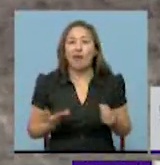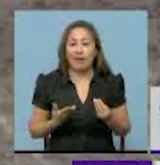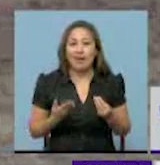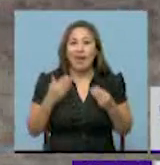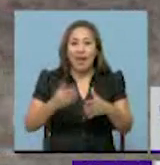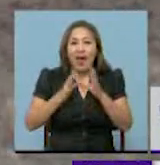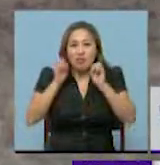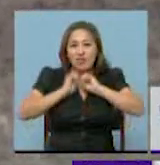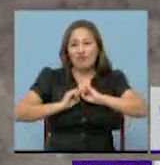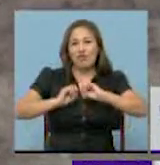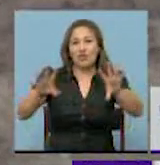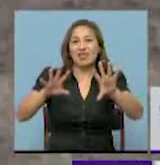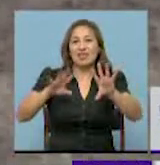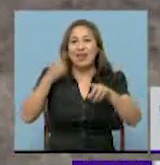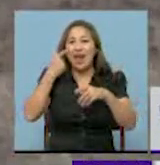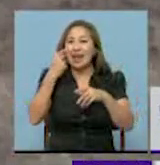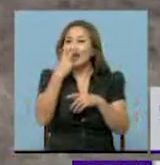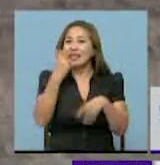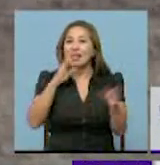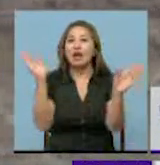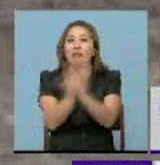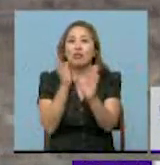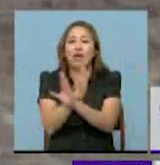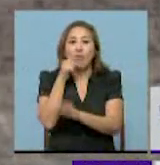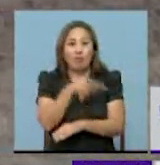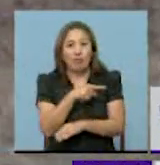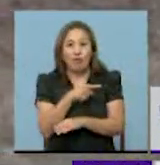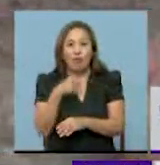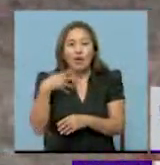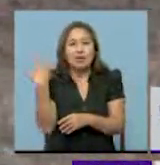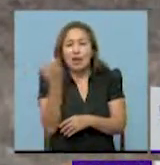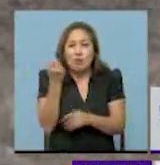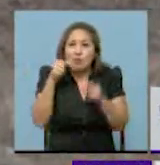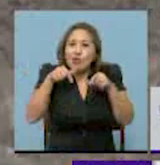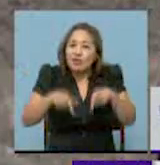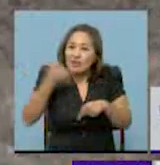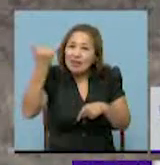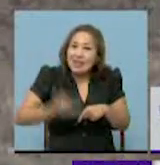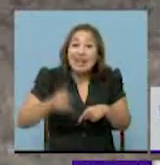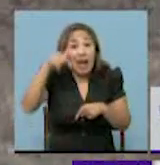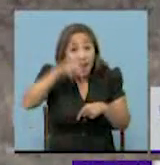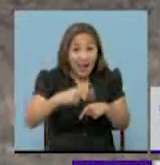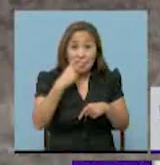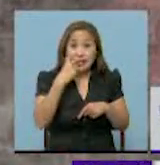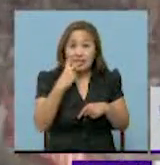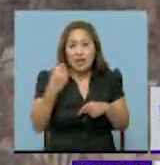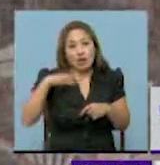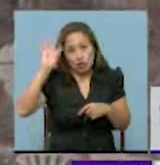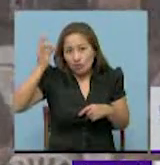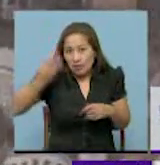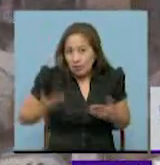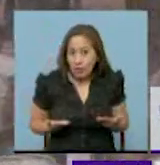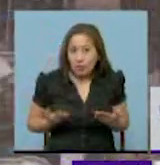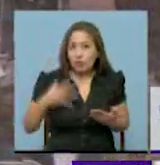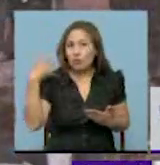una potencia mundial en energía renovable, que es otro valor fundamental, tener energía, ¿no? Nosotros lo sabemos más que nadie